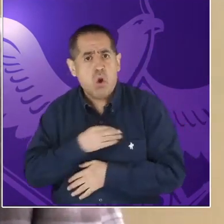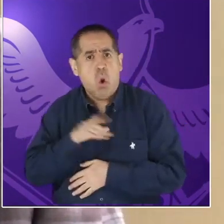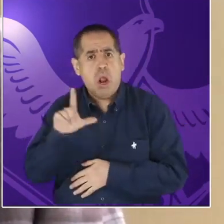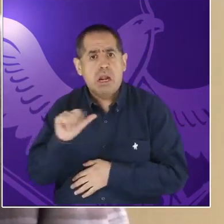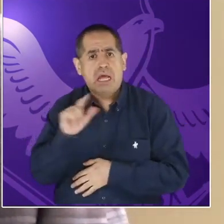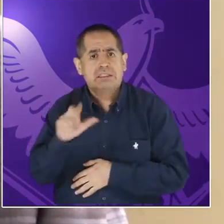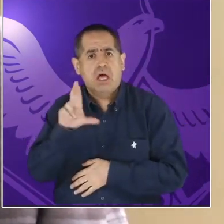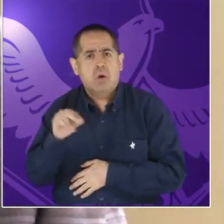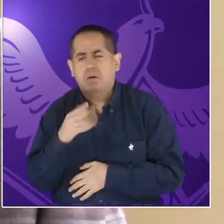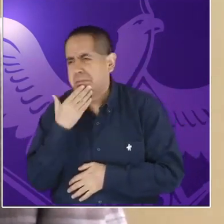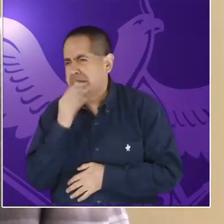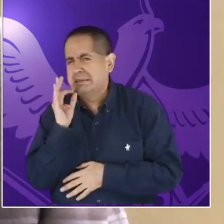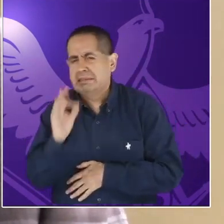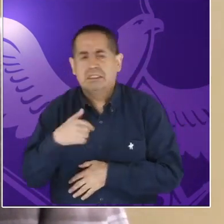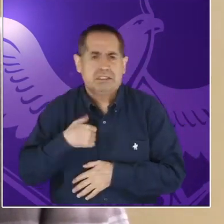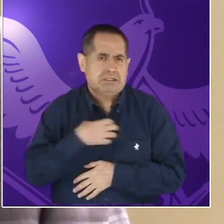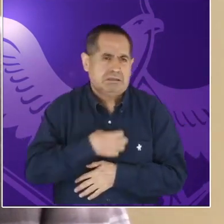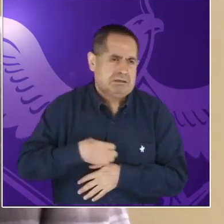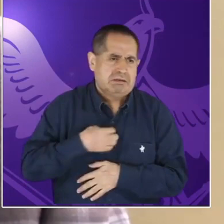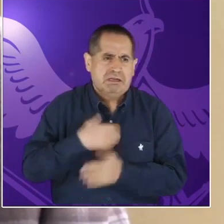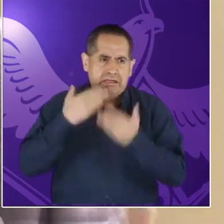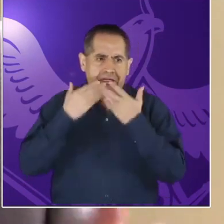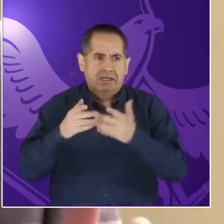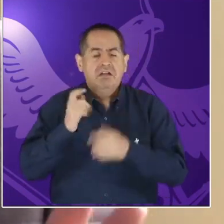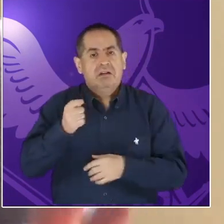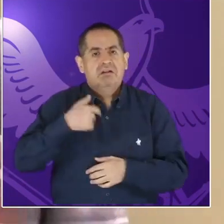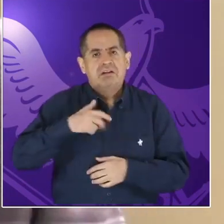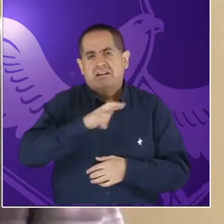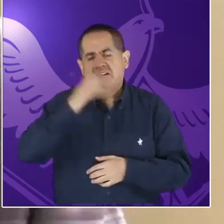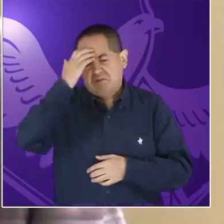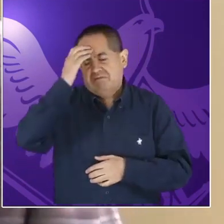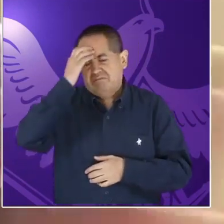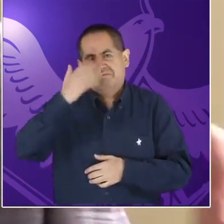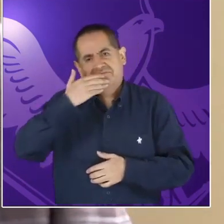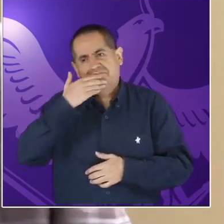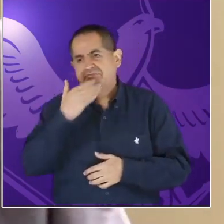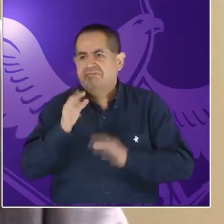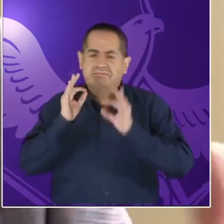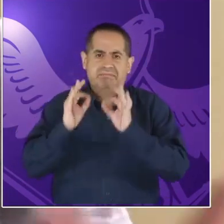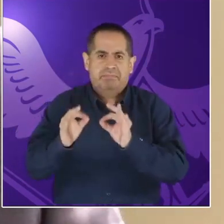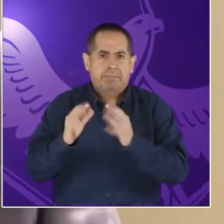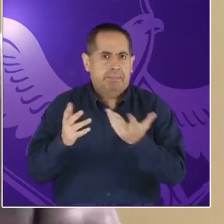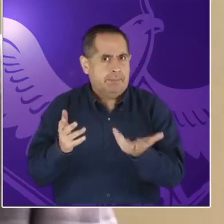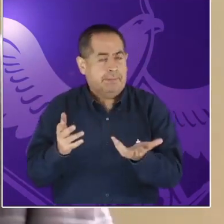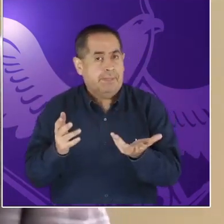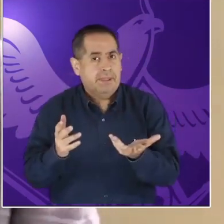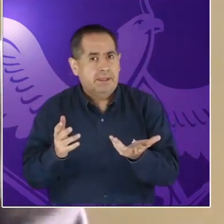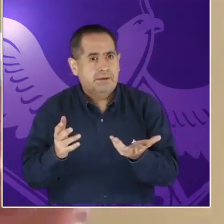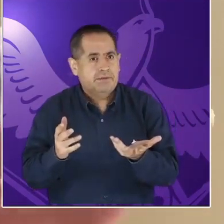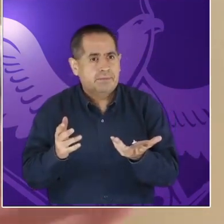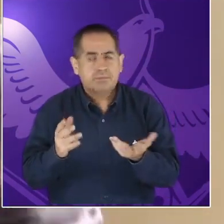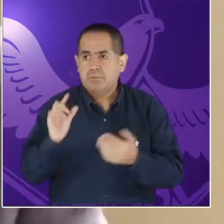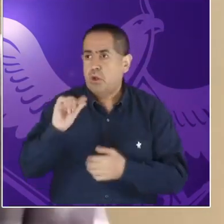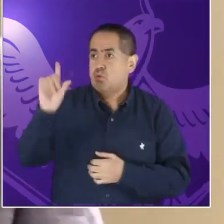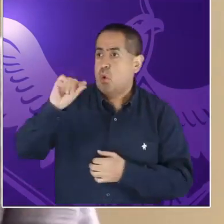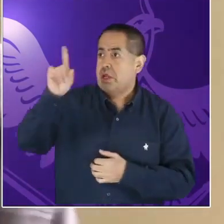Lázaro conmigo, y me he sentido muy agradecido también, y digamos, he reconocido